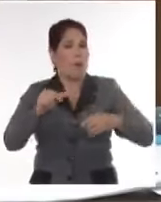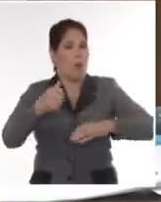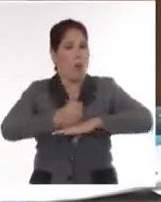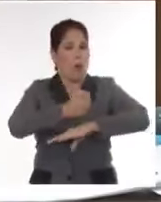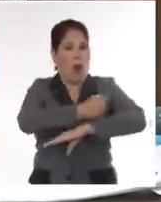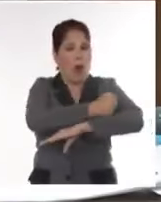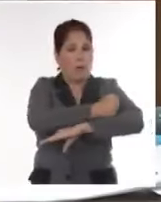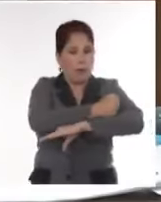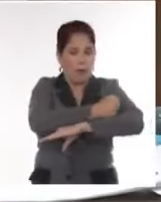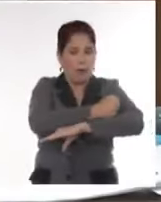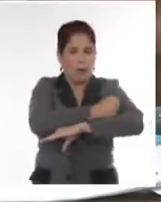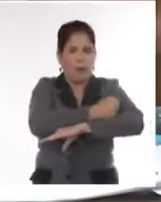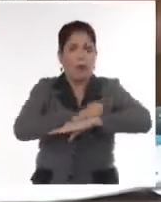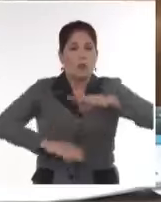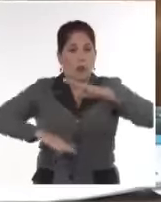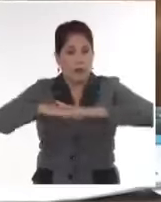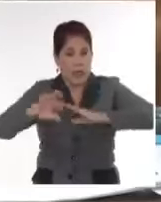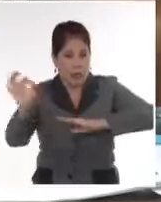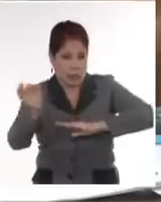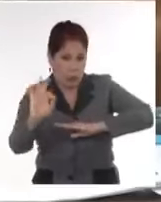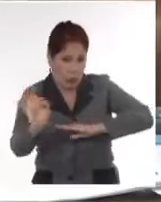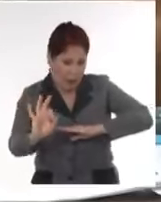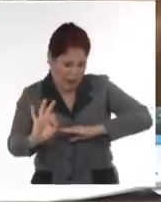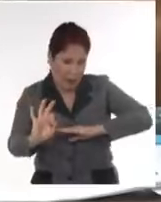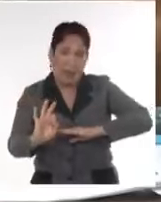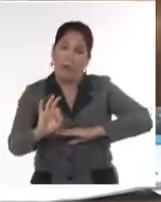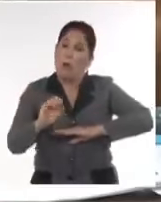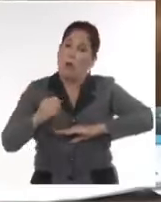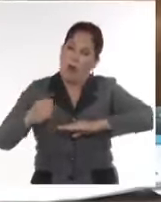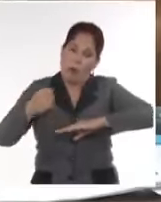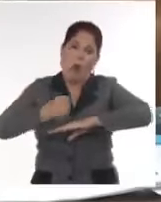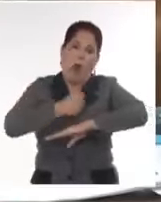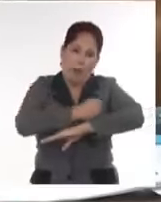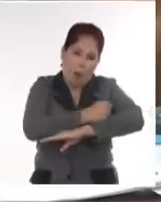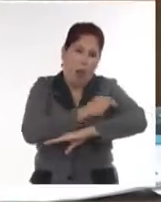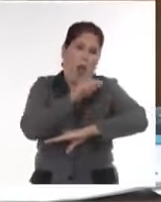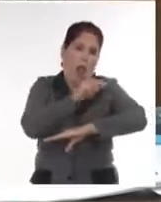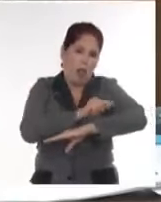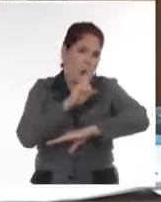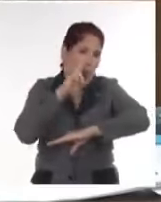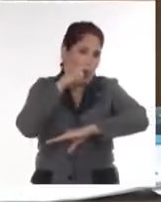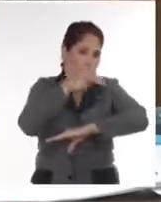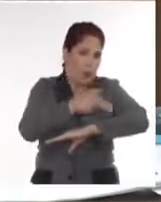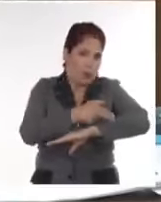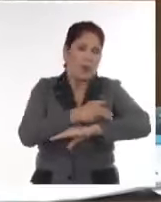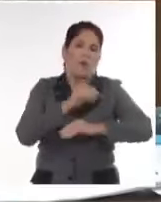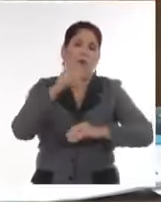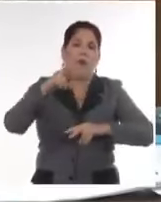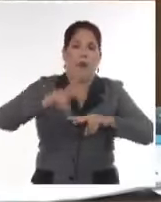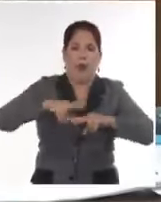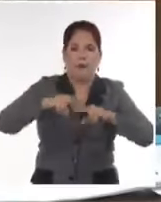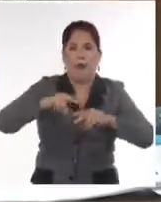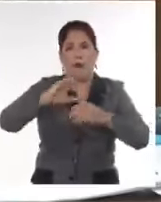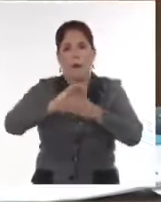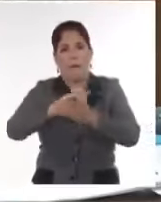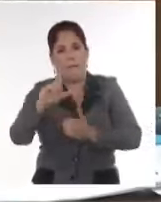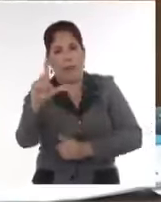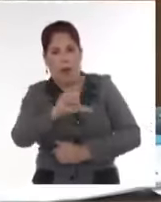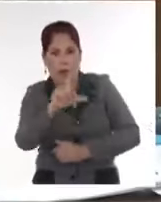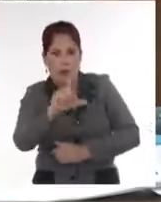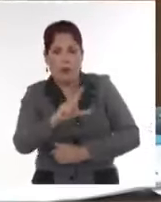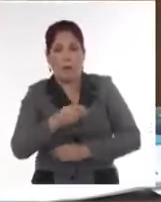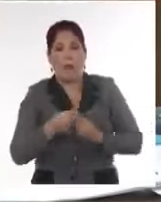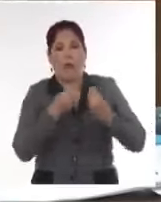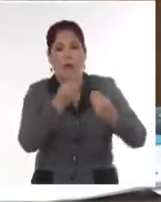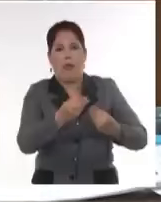es necesario, es repartirlo poquito entre varios lugares, La Habana, Mariel, para poder generar, y ya